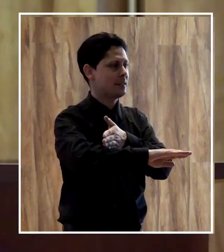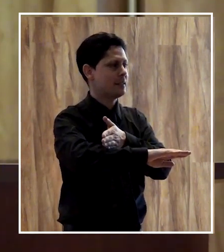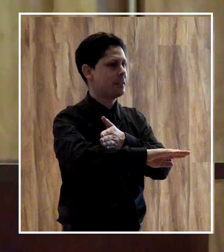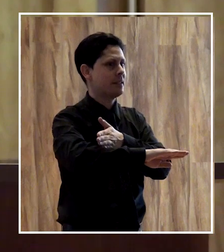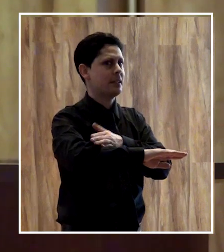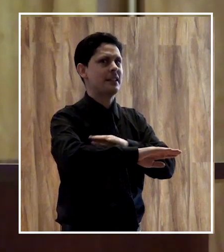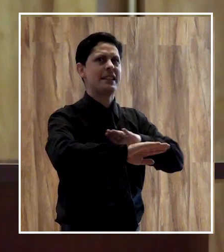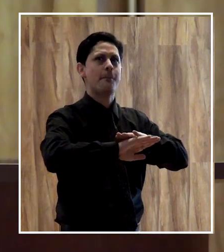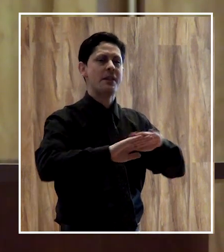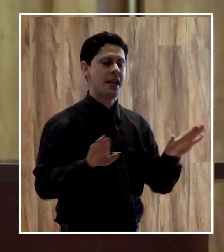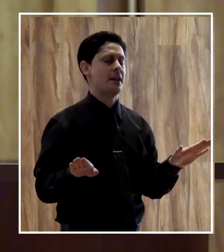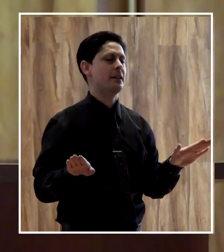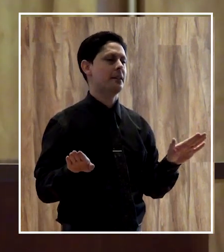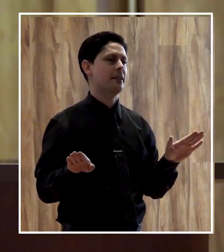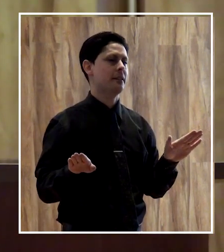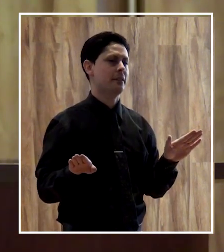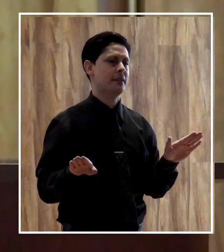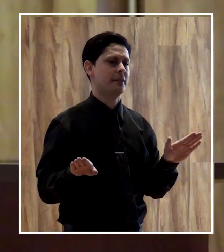anunciándoles